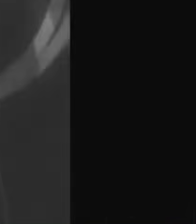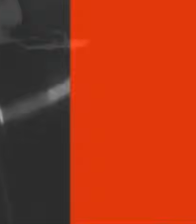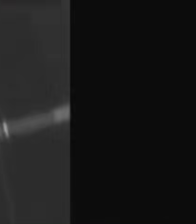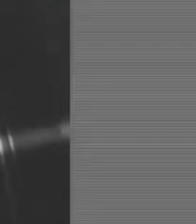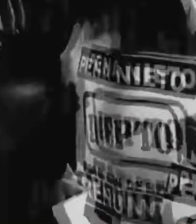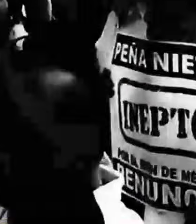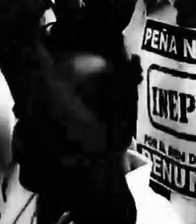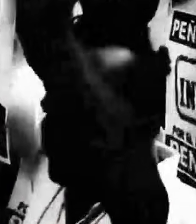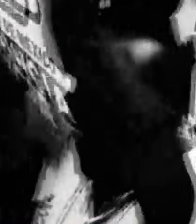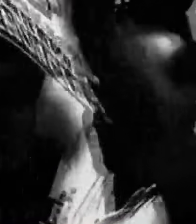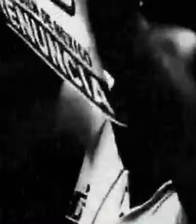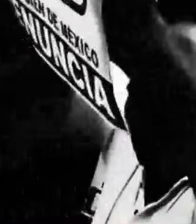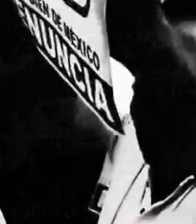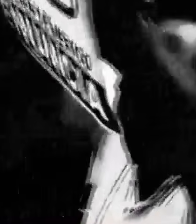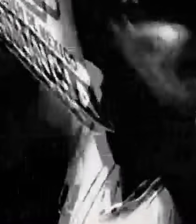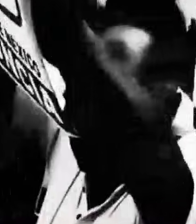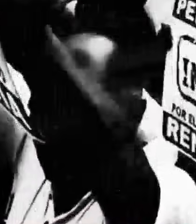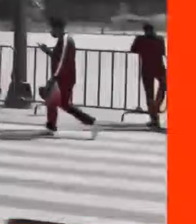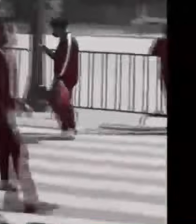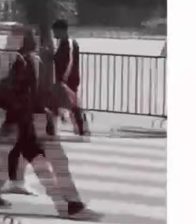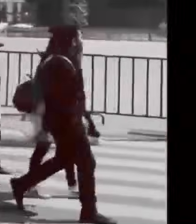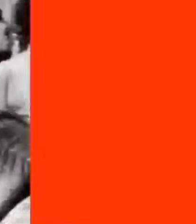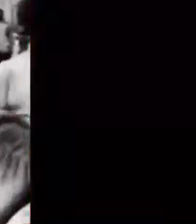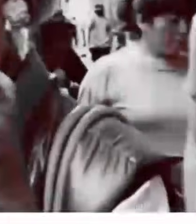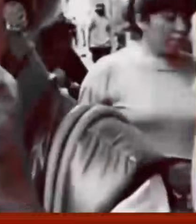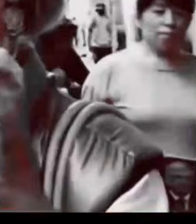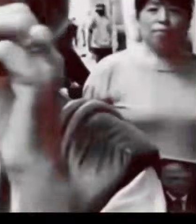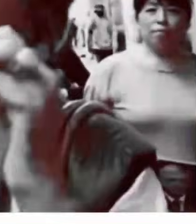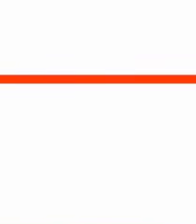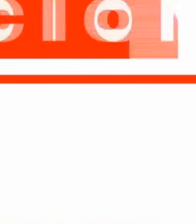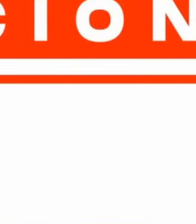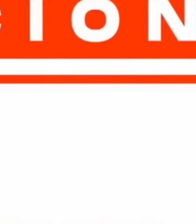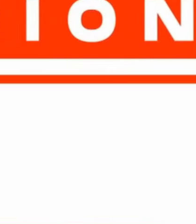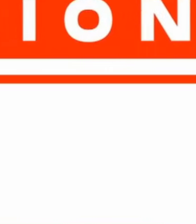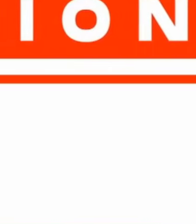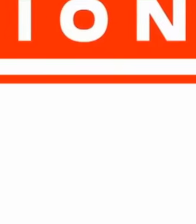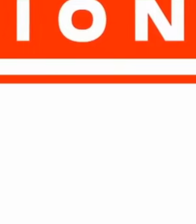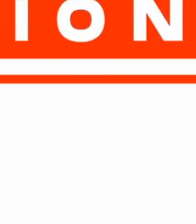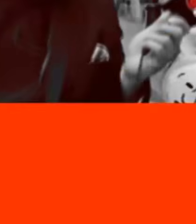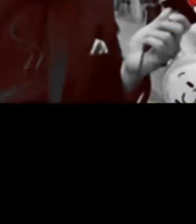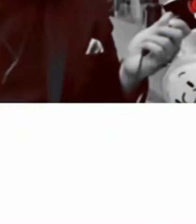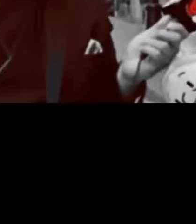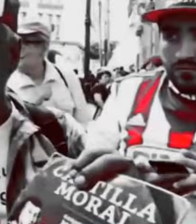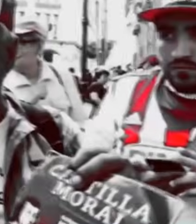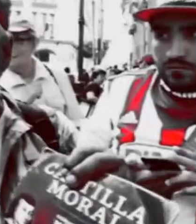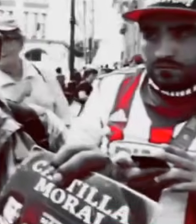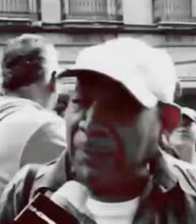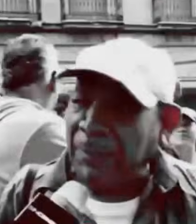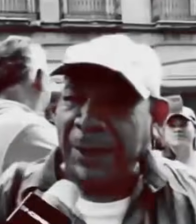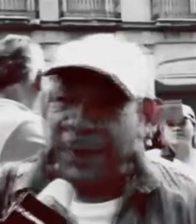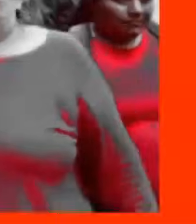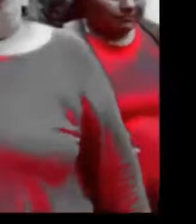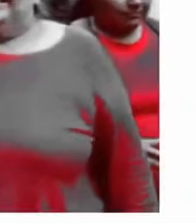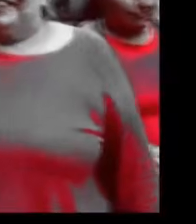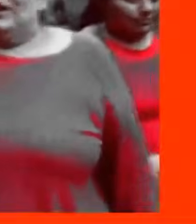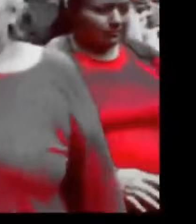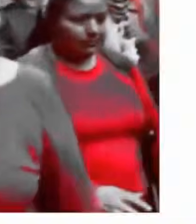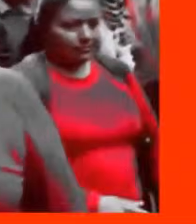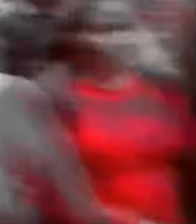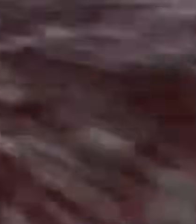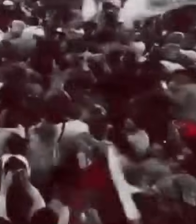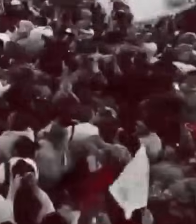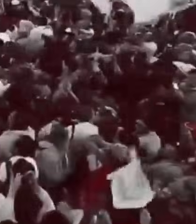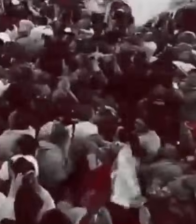El demos, el pueblo, su único bemol. ¿Será el sol que ilumine la comunicación o el Seol que confine a la